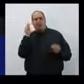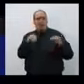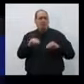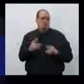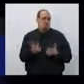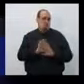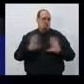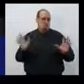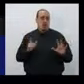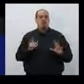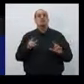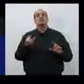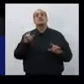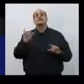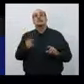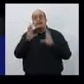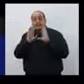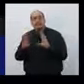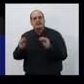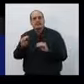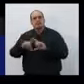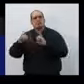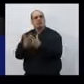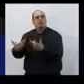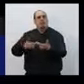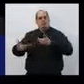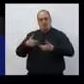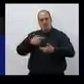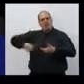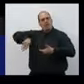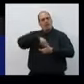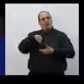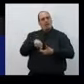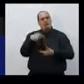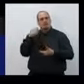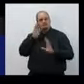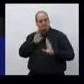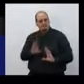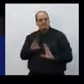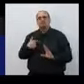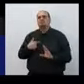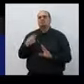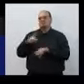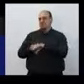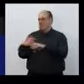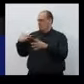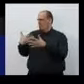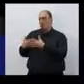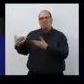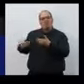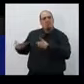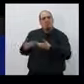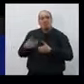que hay que hablar son de las nuevas demandas que existen en la sociedad de todas las demandas que han aparecido en los últimos tiempos sin duda